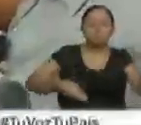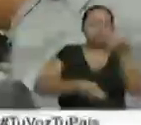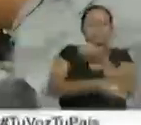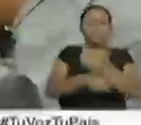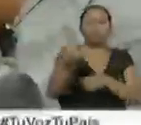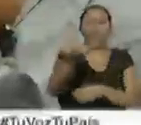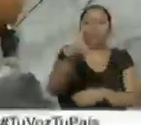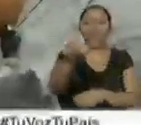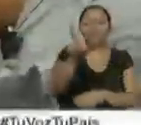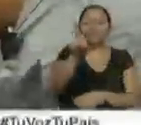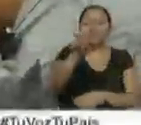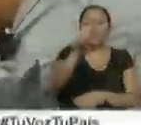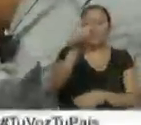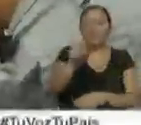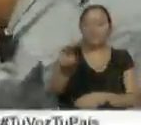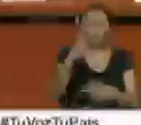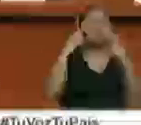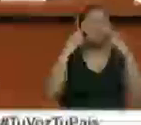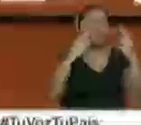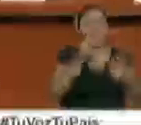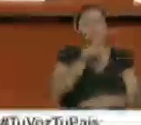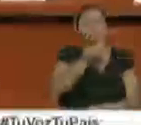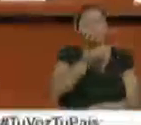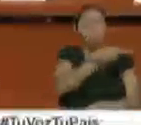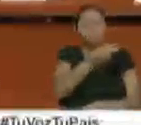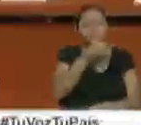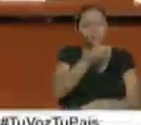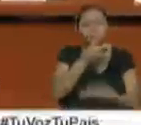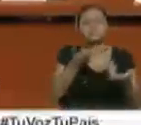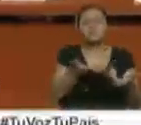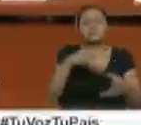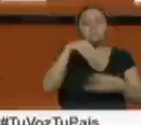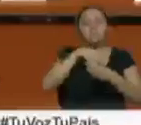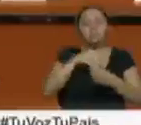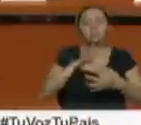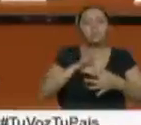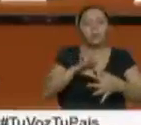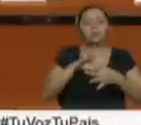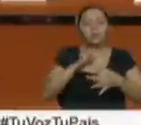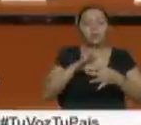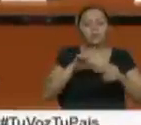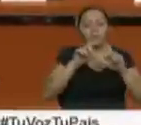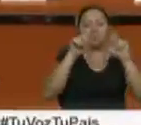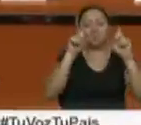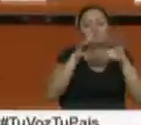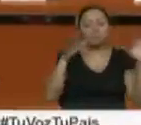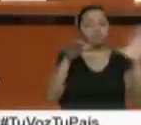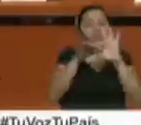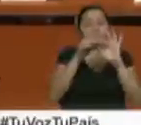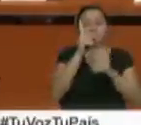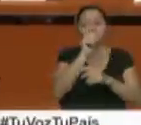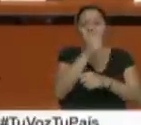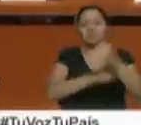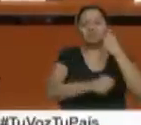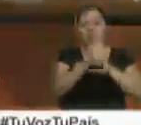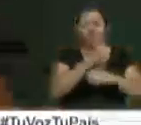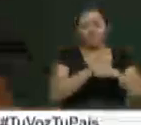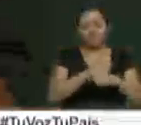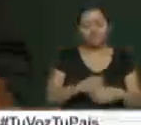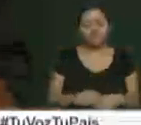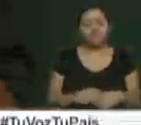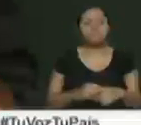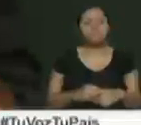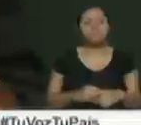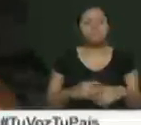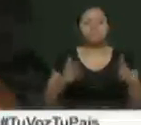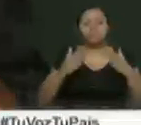lunes de Javier Valdés, un reconocido reportero del diario La Jornada y colaborador de la France Press desde hace más de una década.